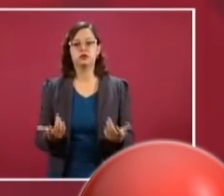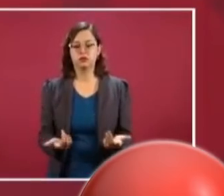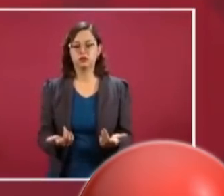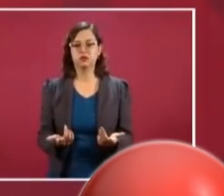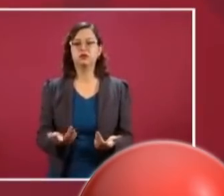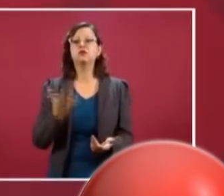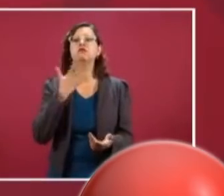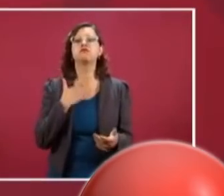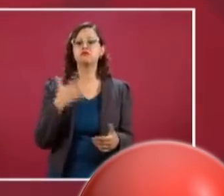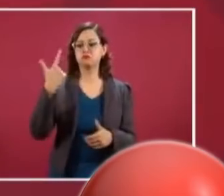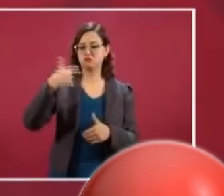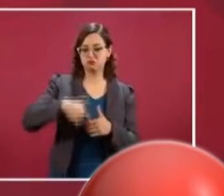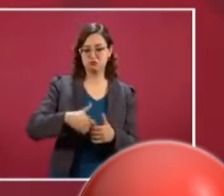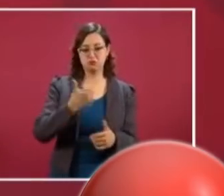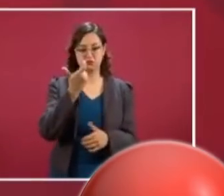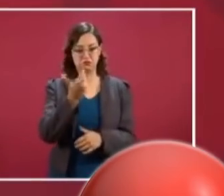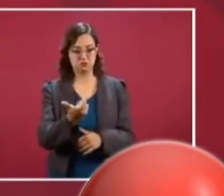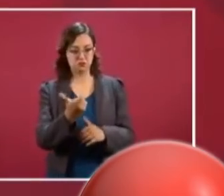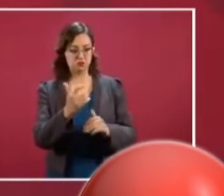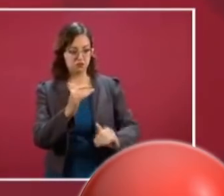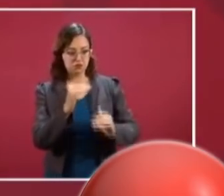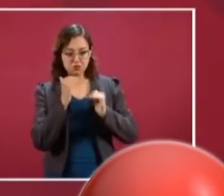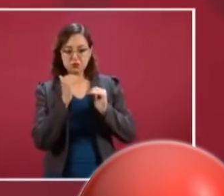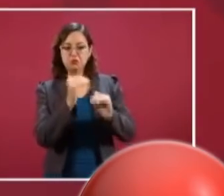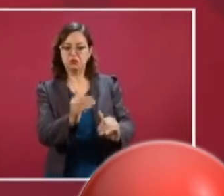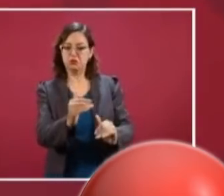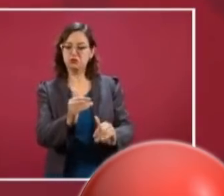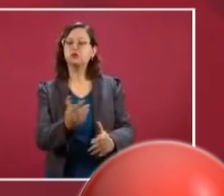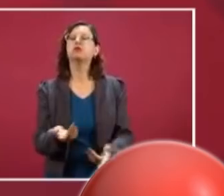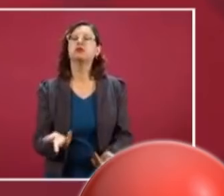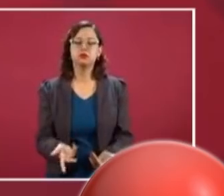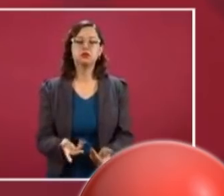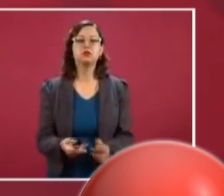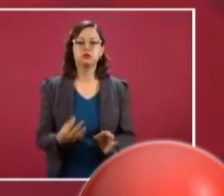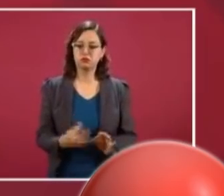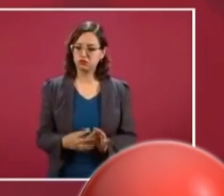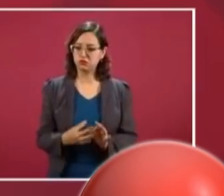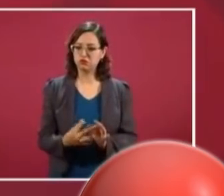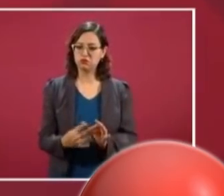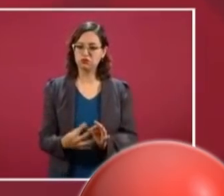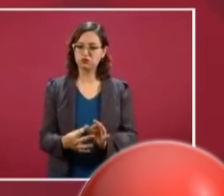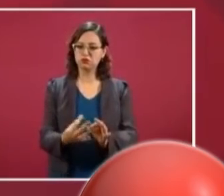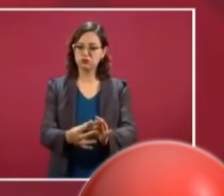de combustibles en términos reales, se está cumpliendo,